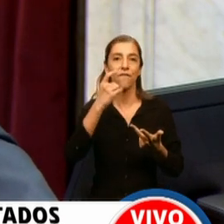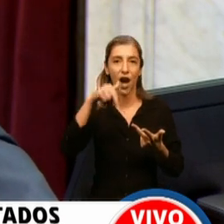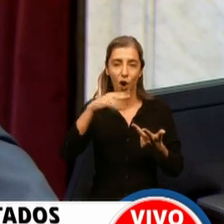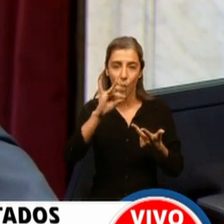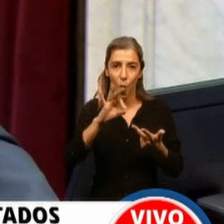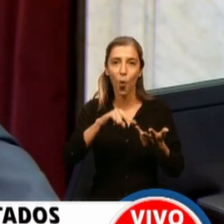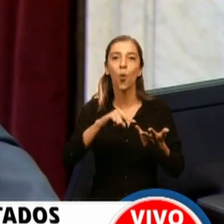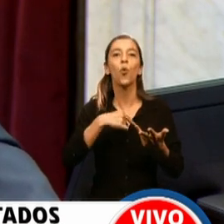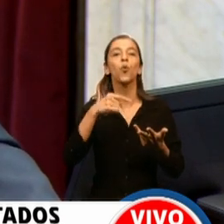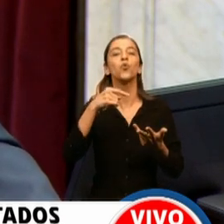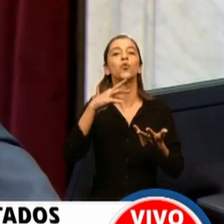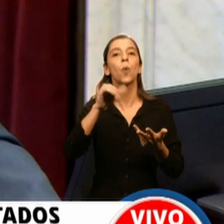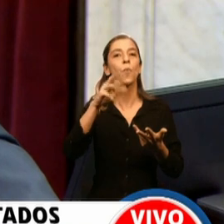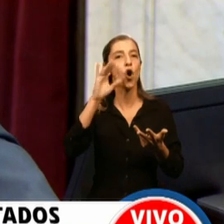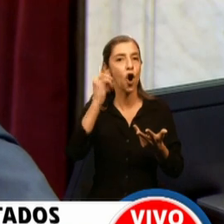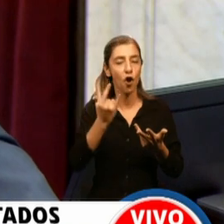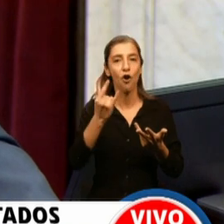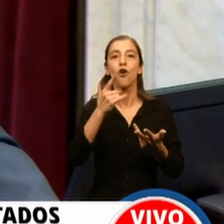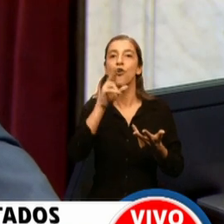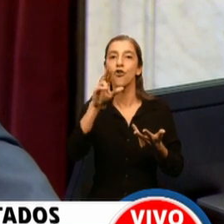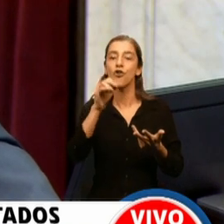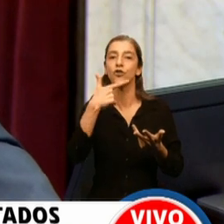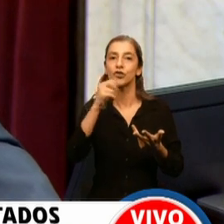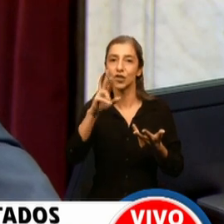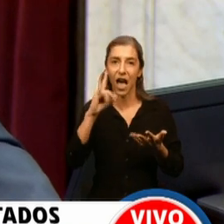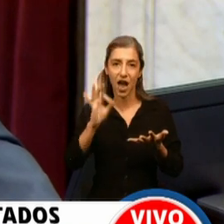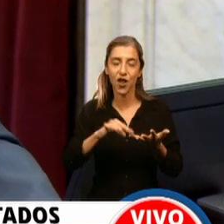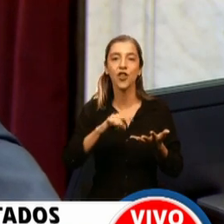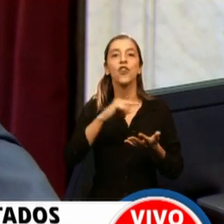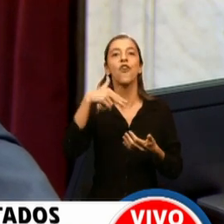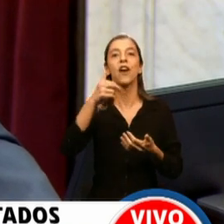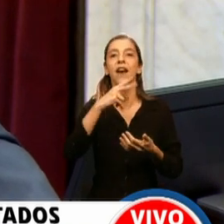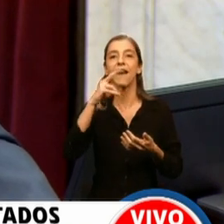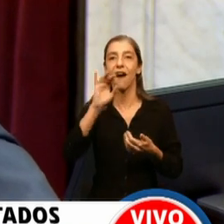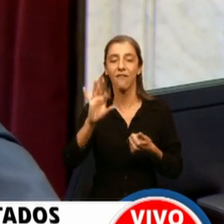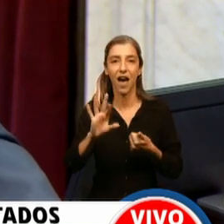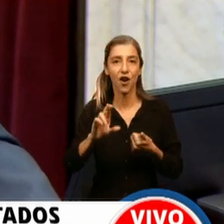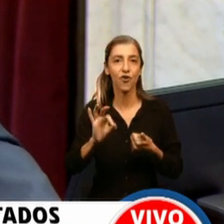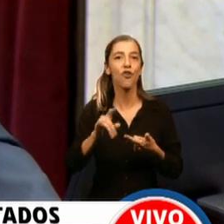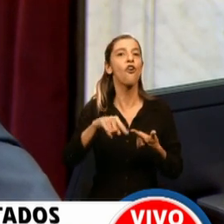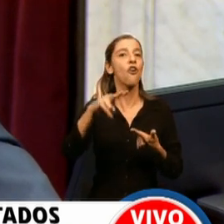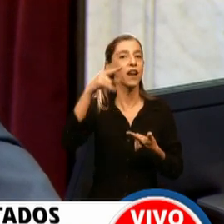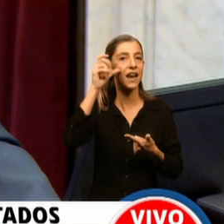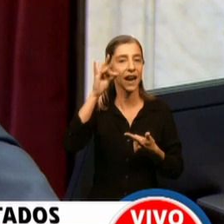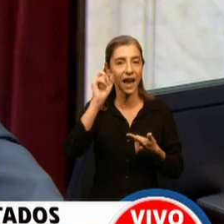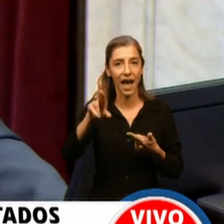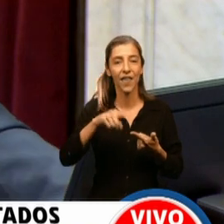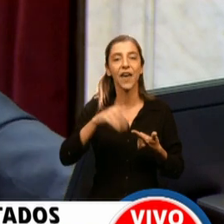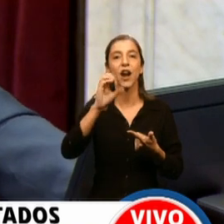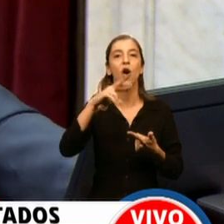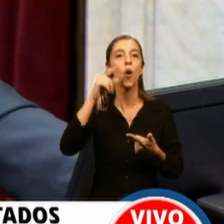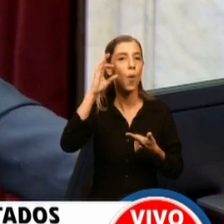rosario diputada navarro graciela diputada néder stella maris diputada obeid